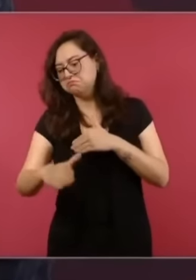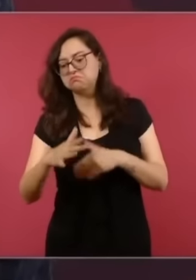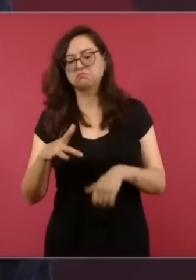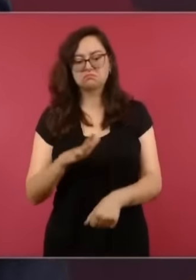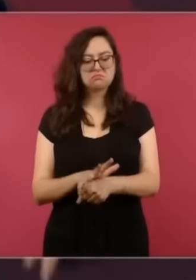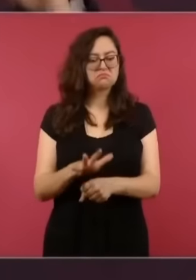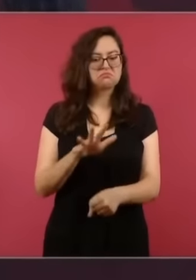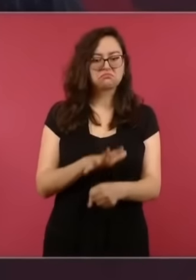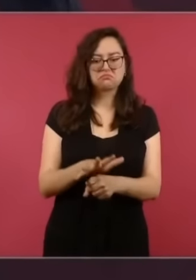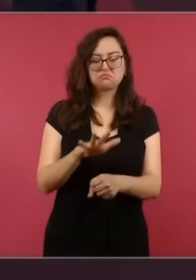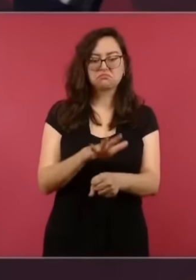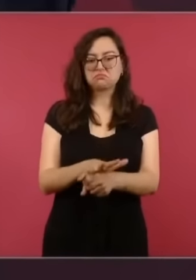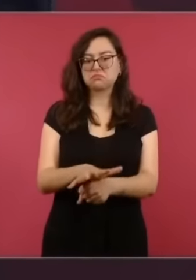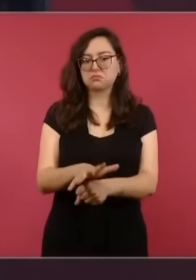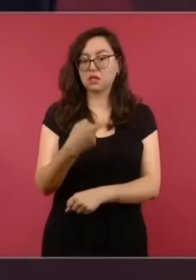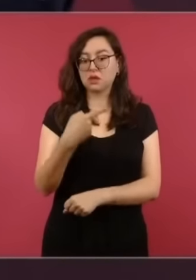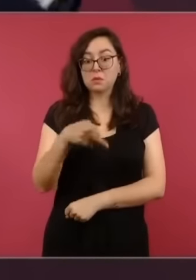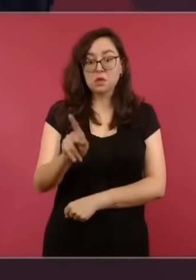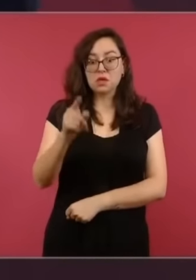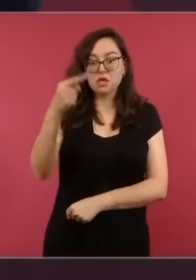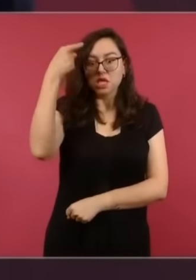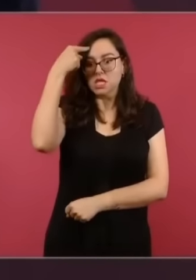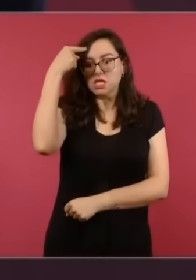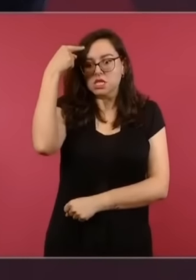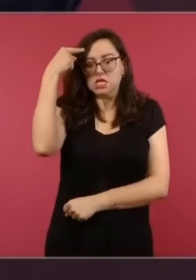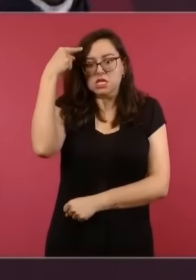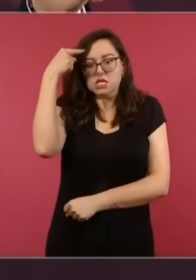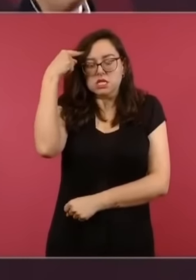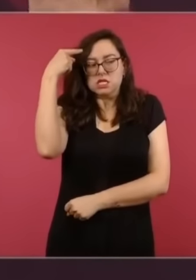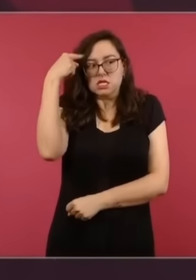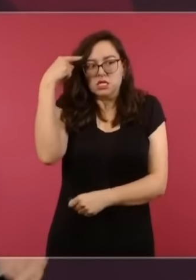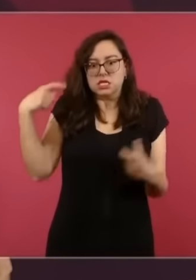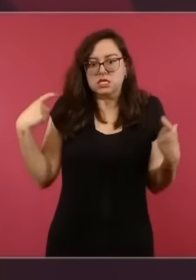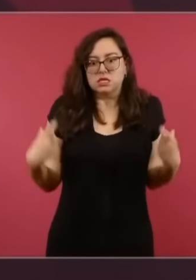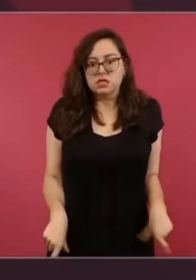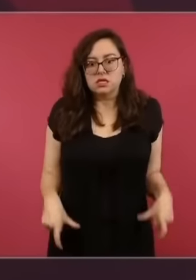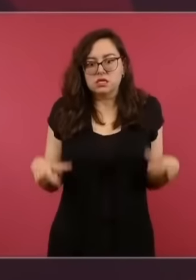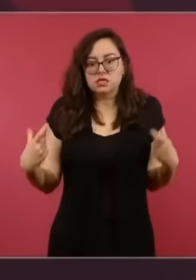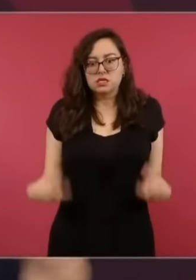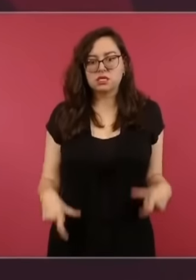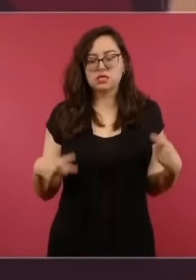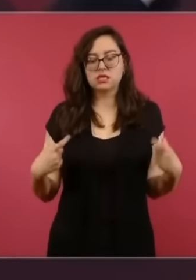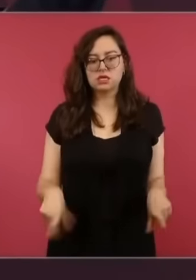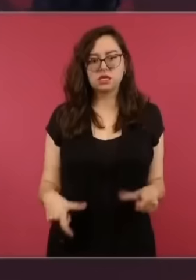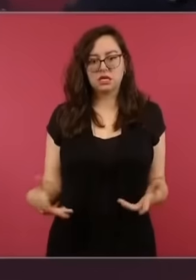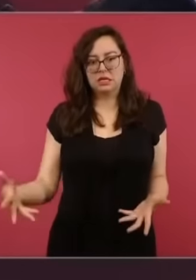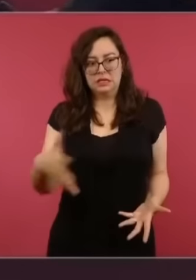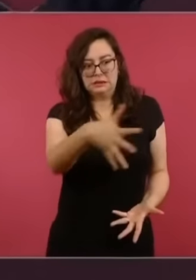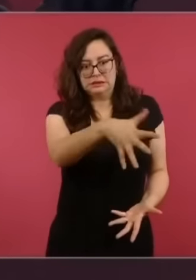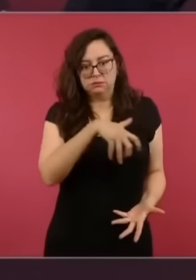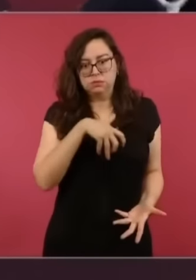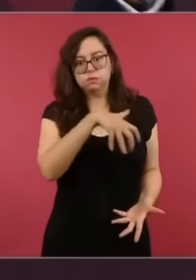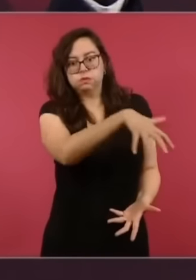pero no tengo como aspiración acumular